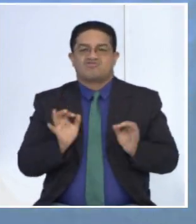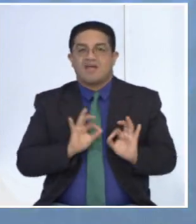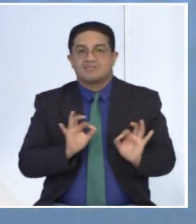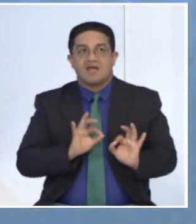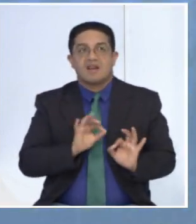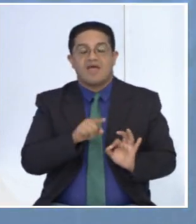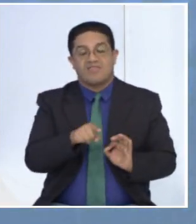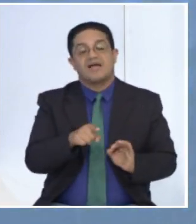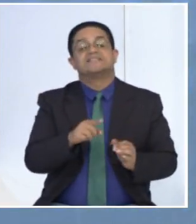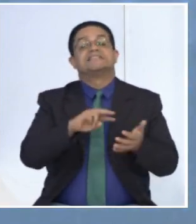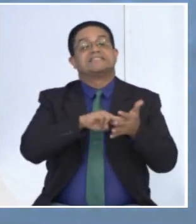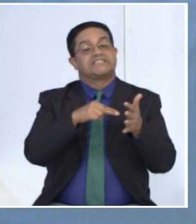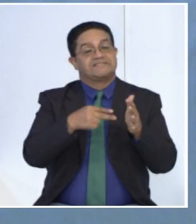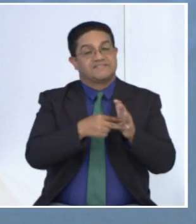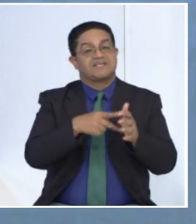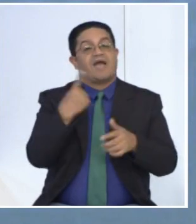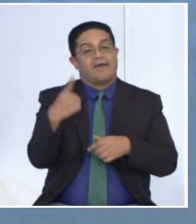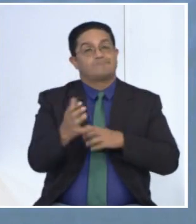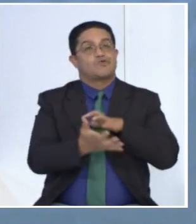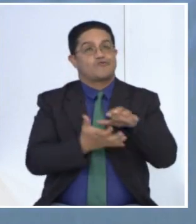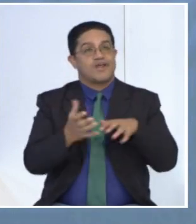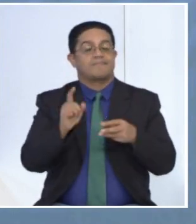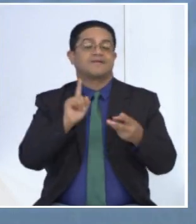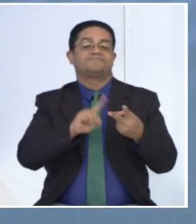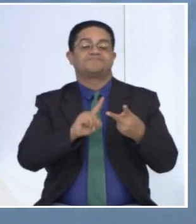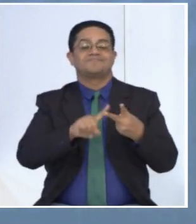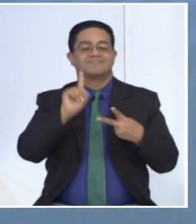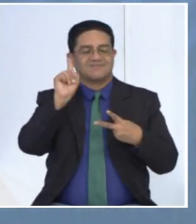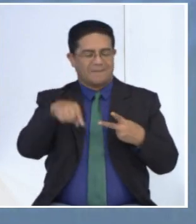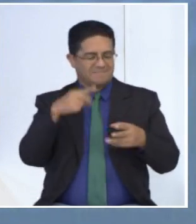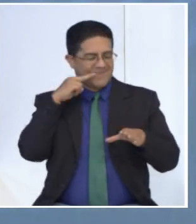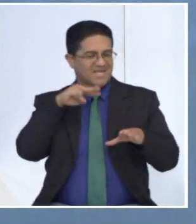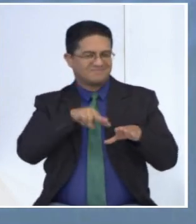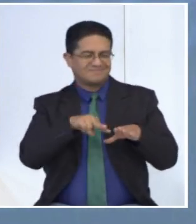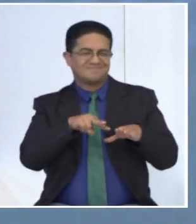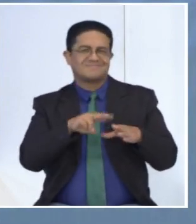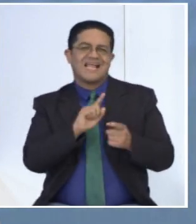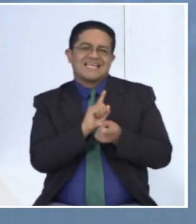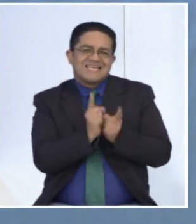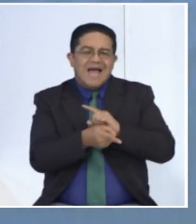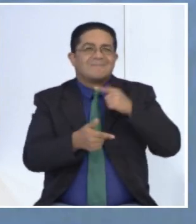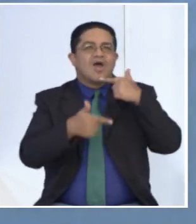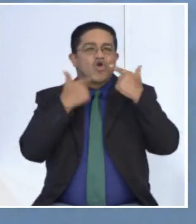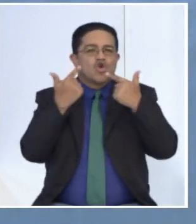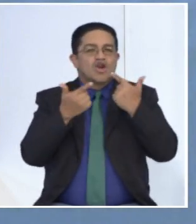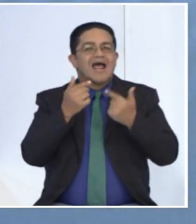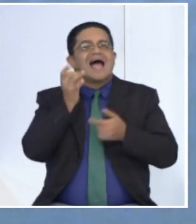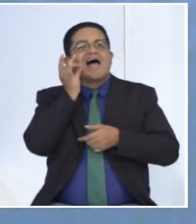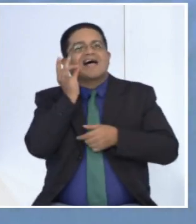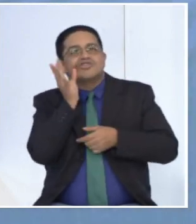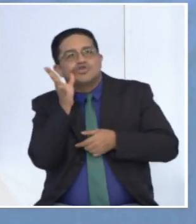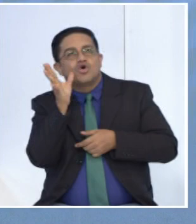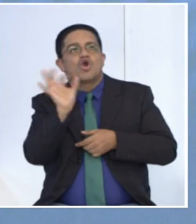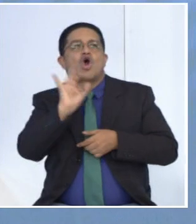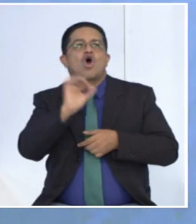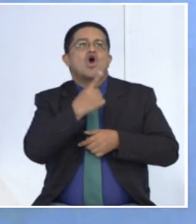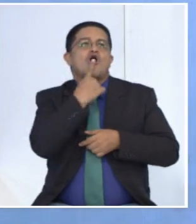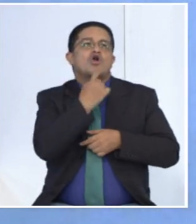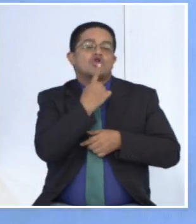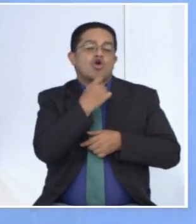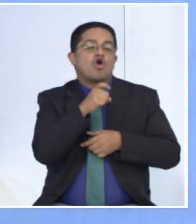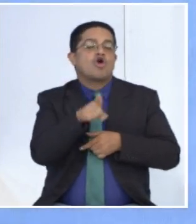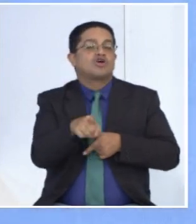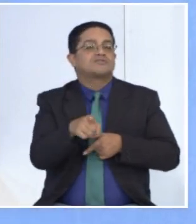que reconocer eso. Además de eso, si el pie se pone pálido, azul o rojo, ya también tenemos que, él tiene que